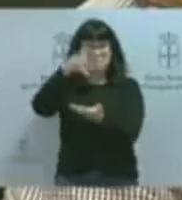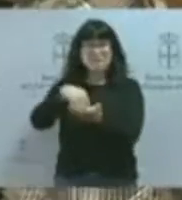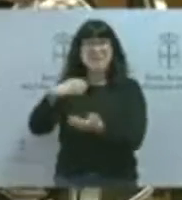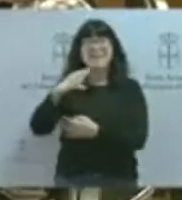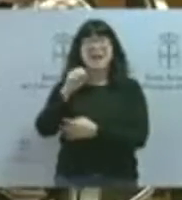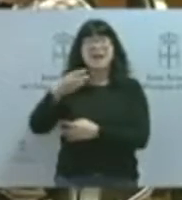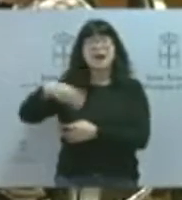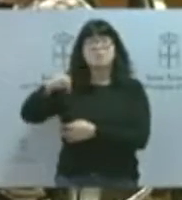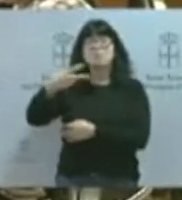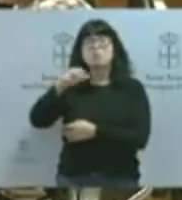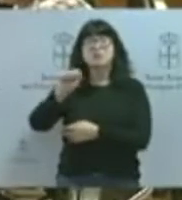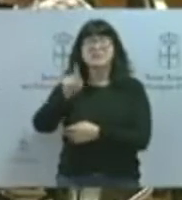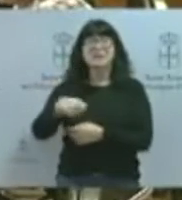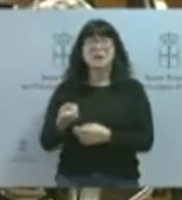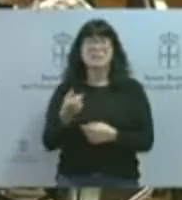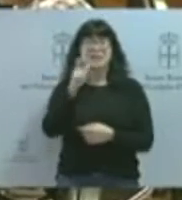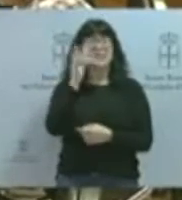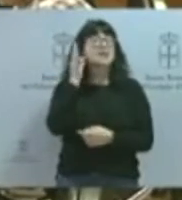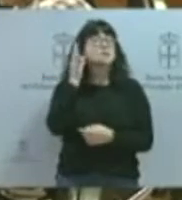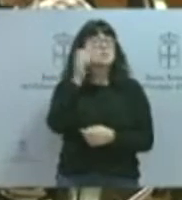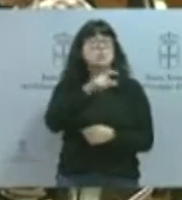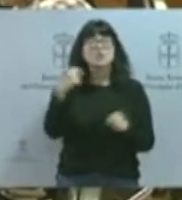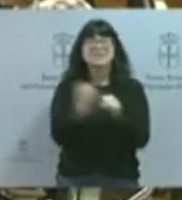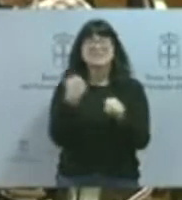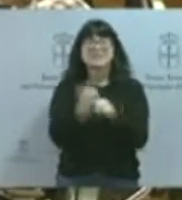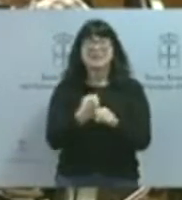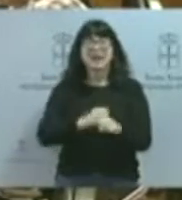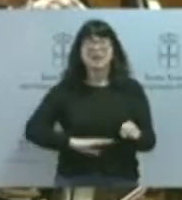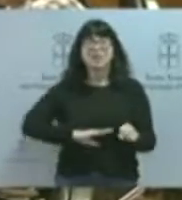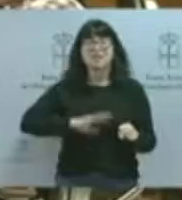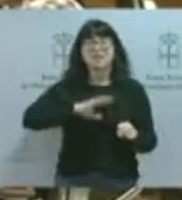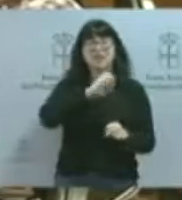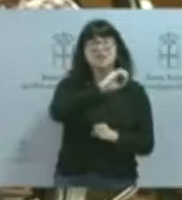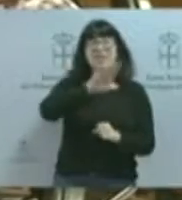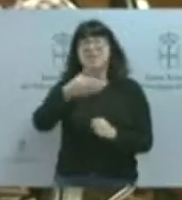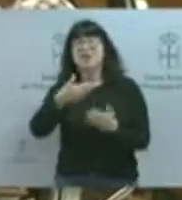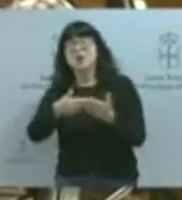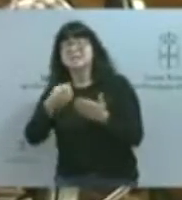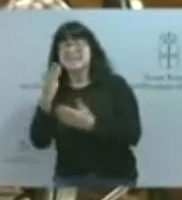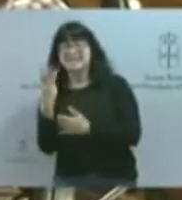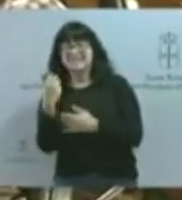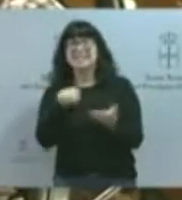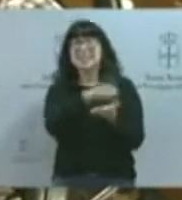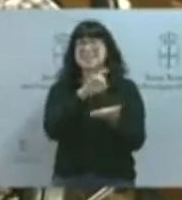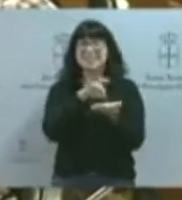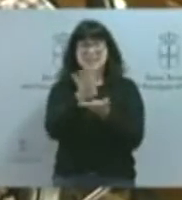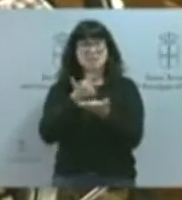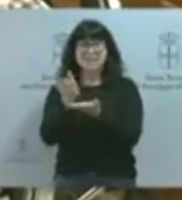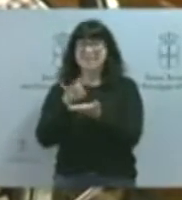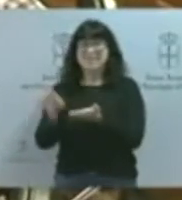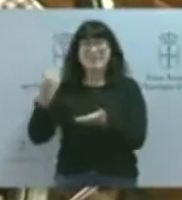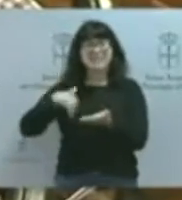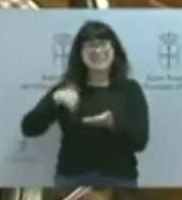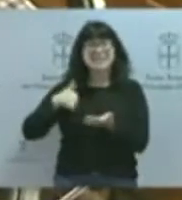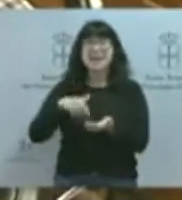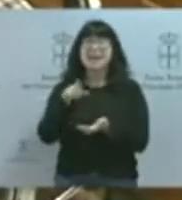3, despedidas en Oviedo, a las que quiero saludar. Le han pedido una reunión y le pido que usted sea parte de la solución y